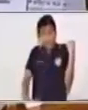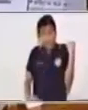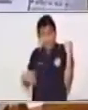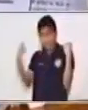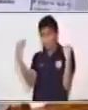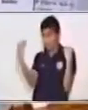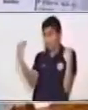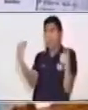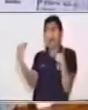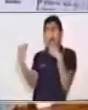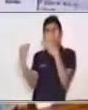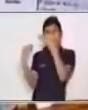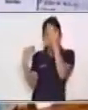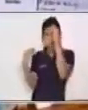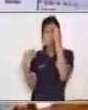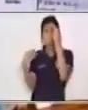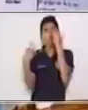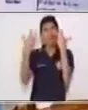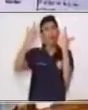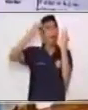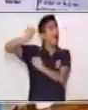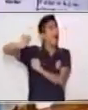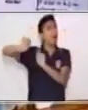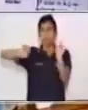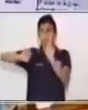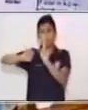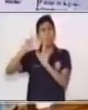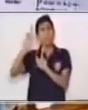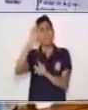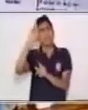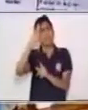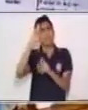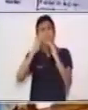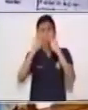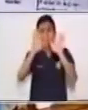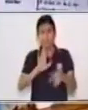indica. Y sobre todo, recuerda,